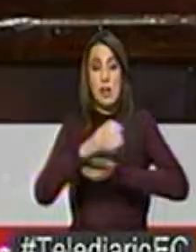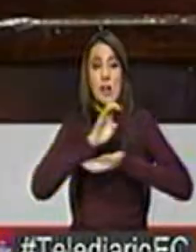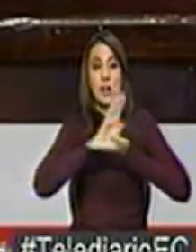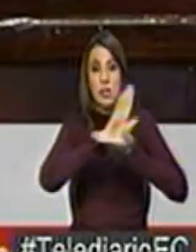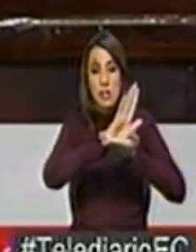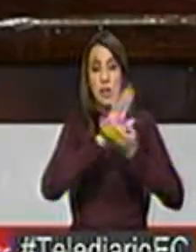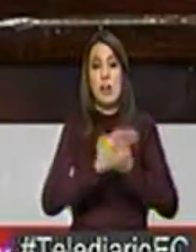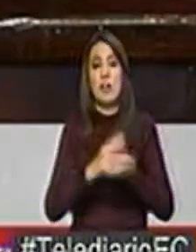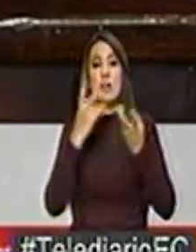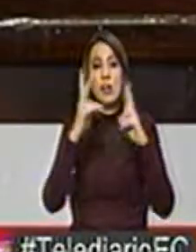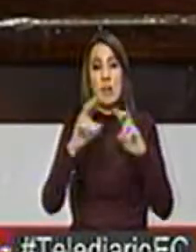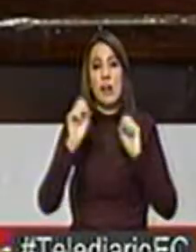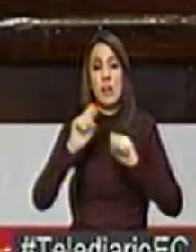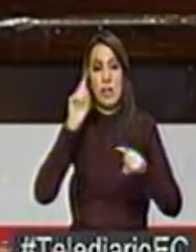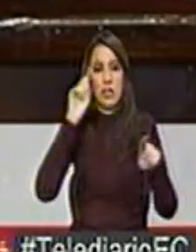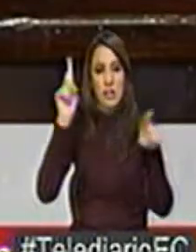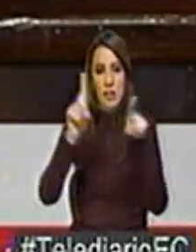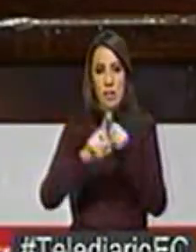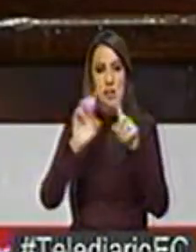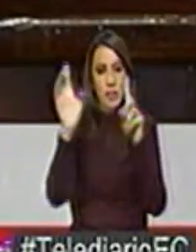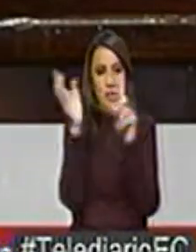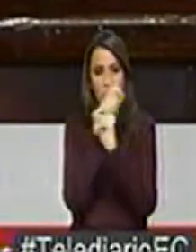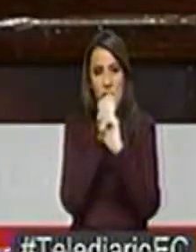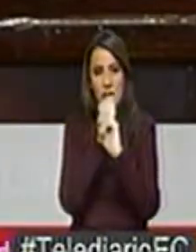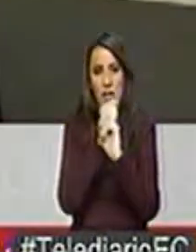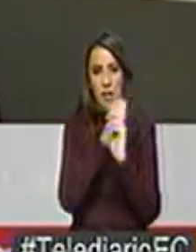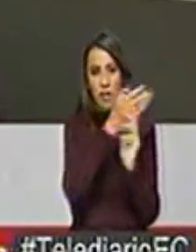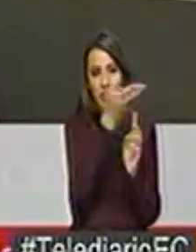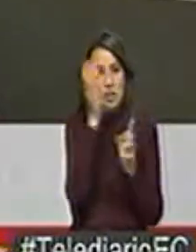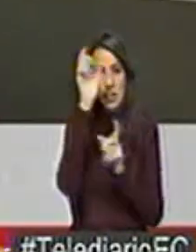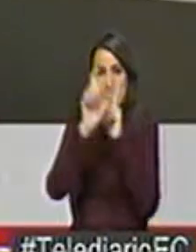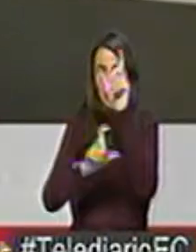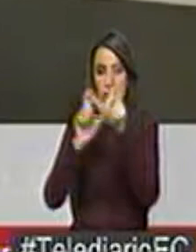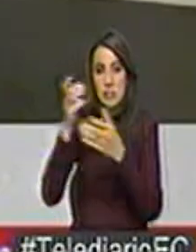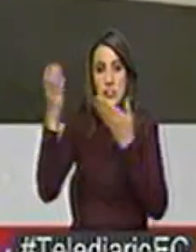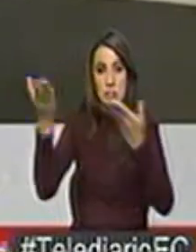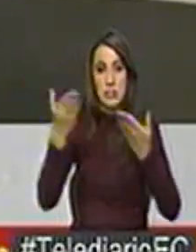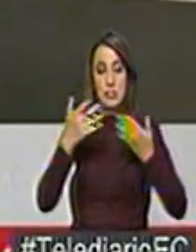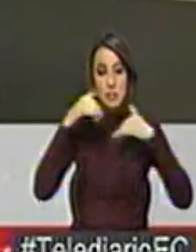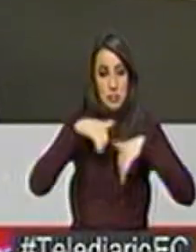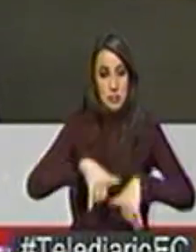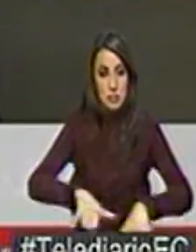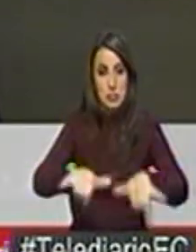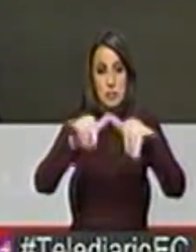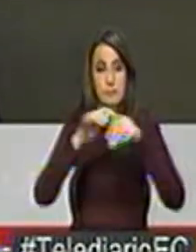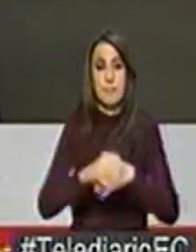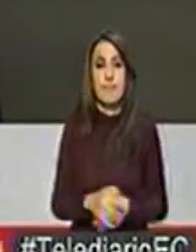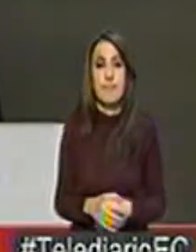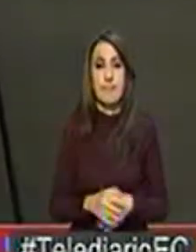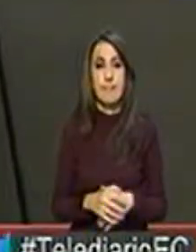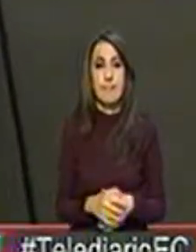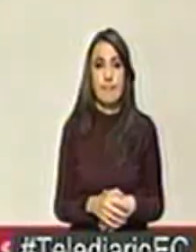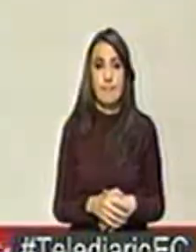y dijo que el acuerdo apunta a lograr el beneficio de las actuales y siguientes generaciones